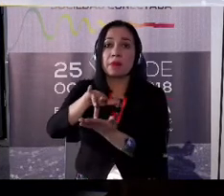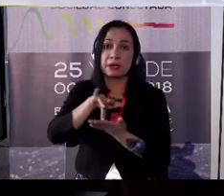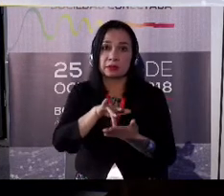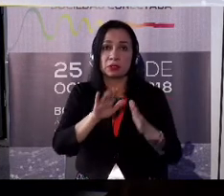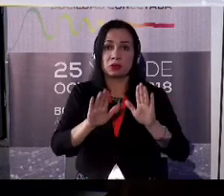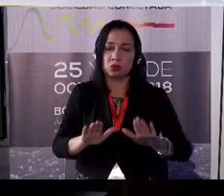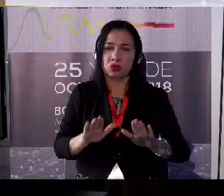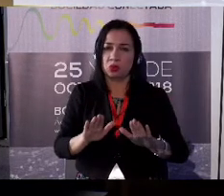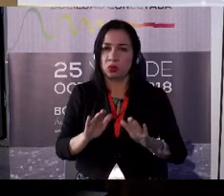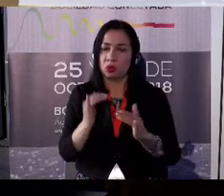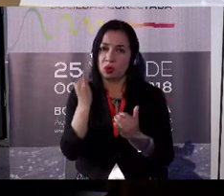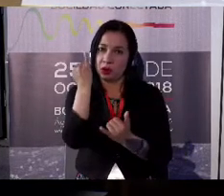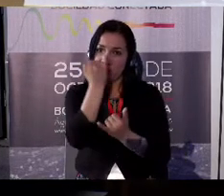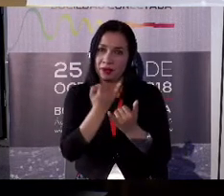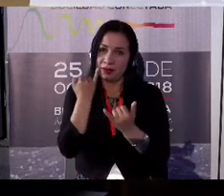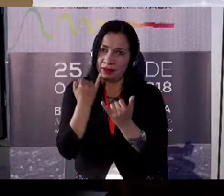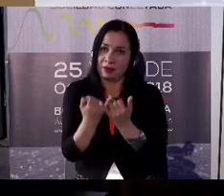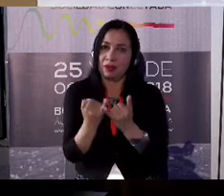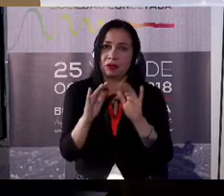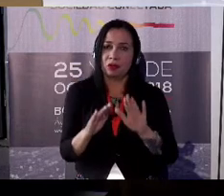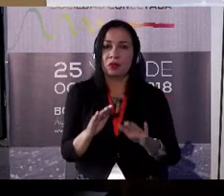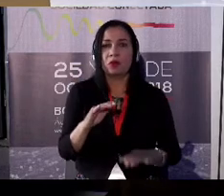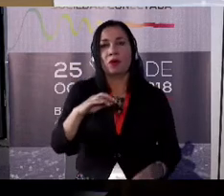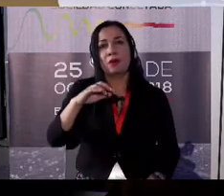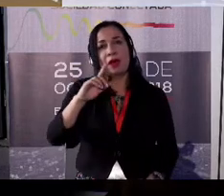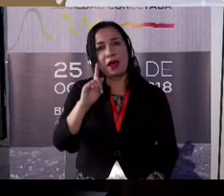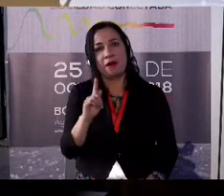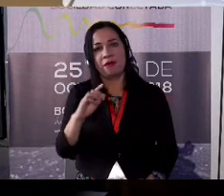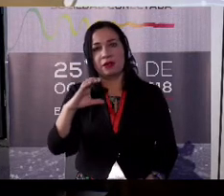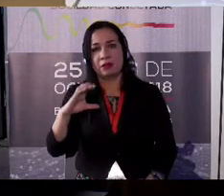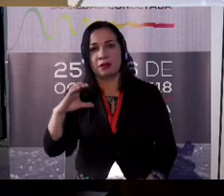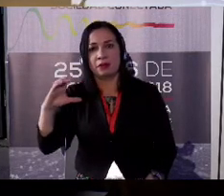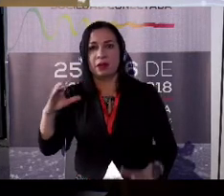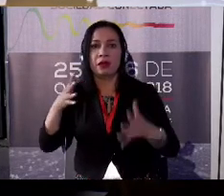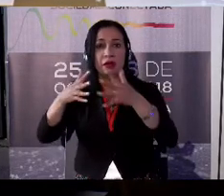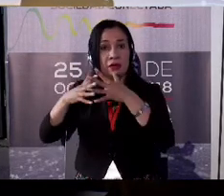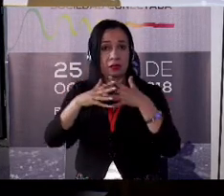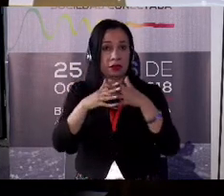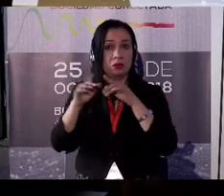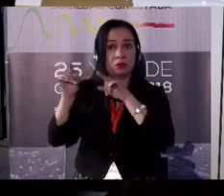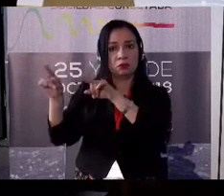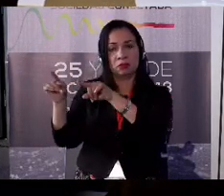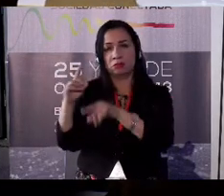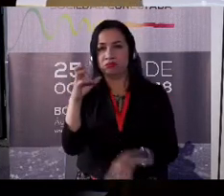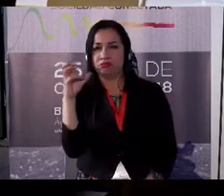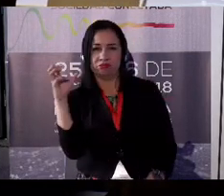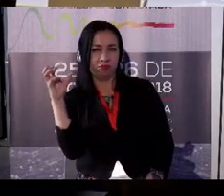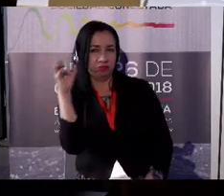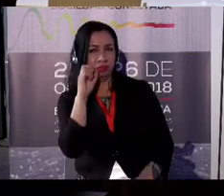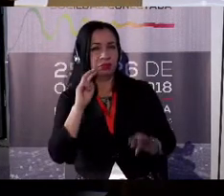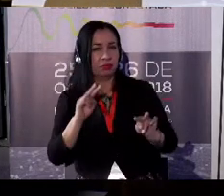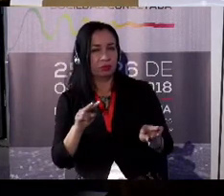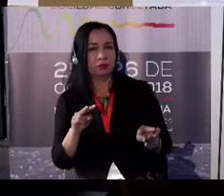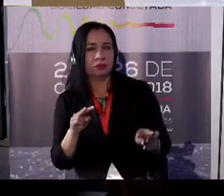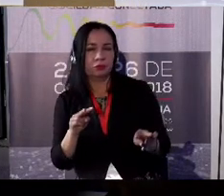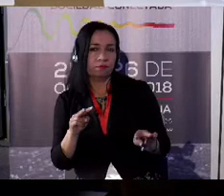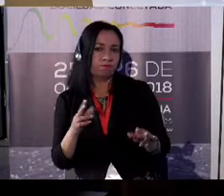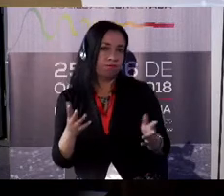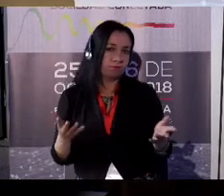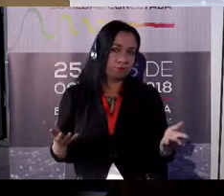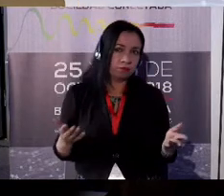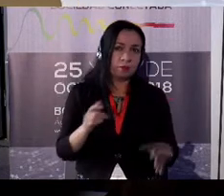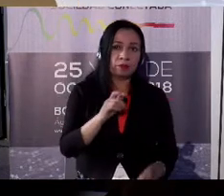la FCC en Estados Unidos finalmente encontró que no era muy bueno que